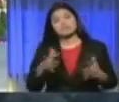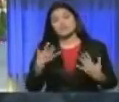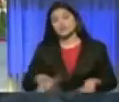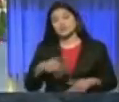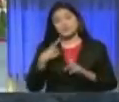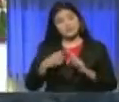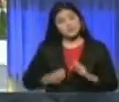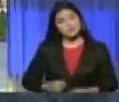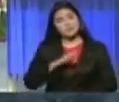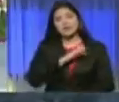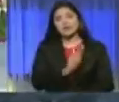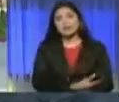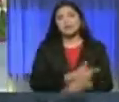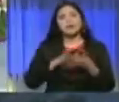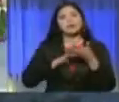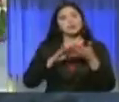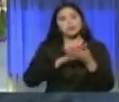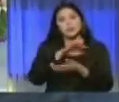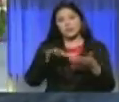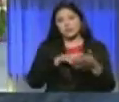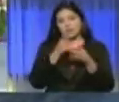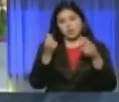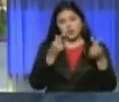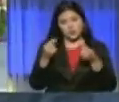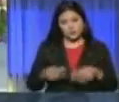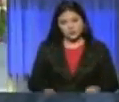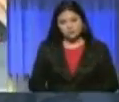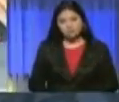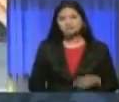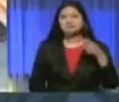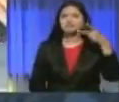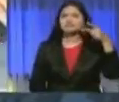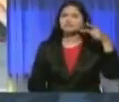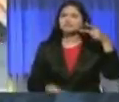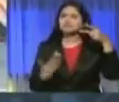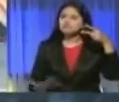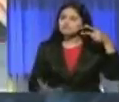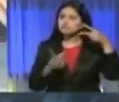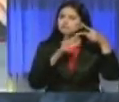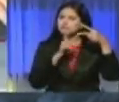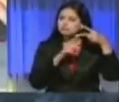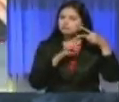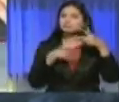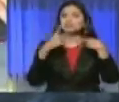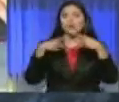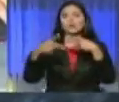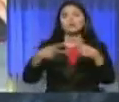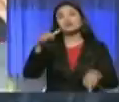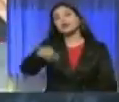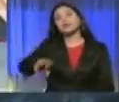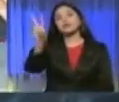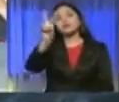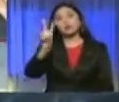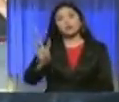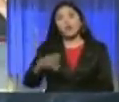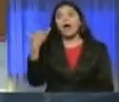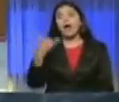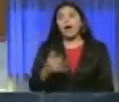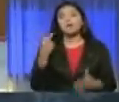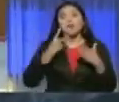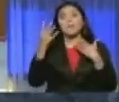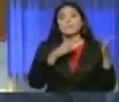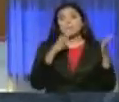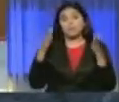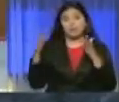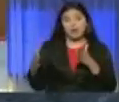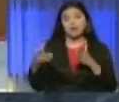fortaleza para enfrentar la guerra económica. Y el segundo de los temas tiene que ver con incremento de capacidades productivas en nuestro país. Hay una línea estratégica de